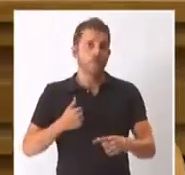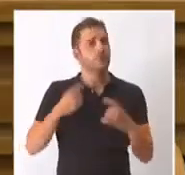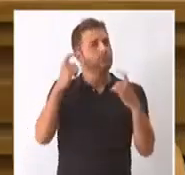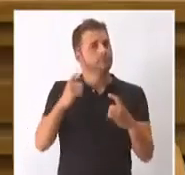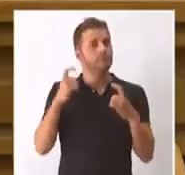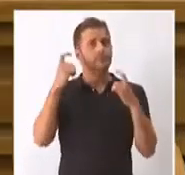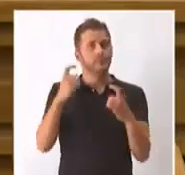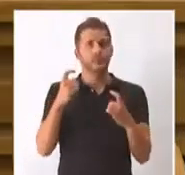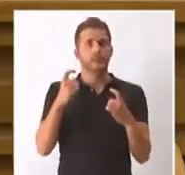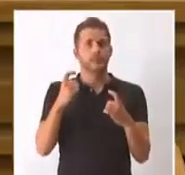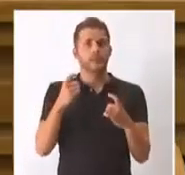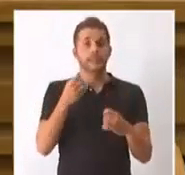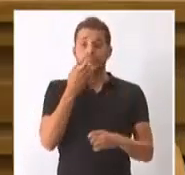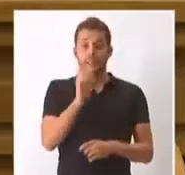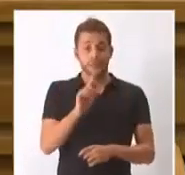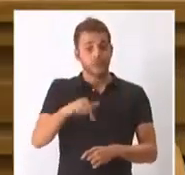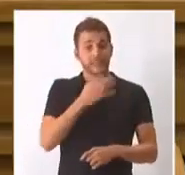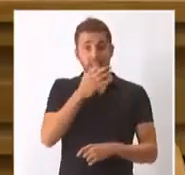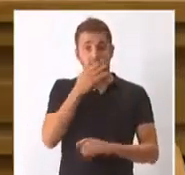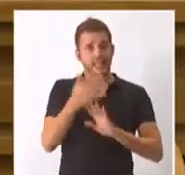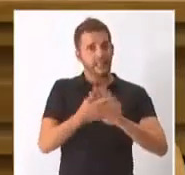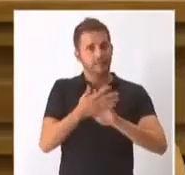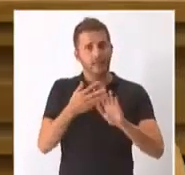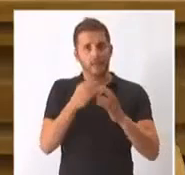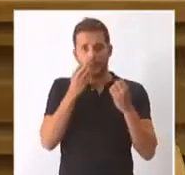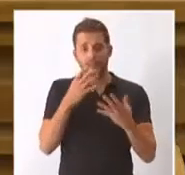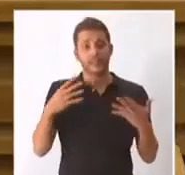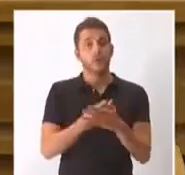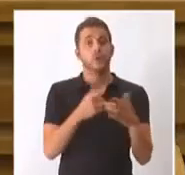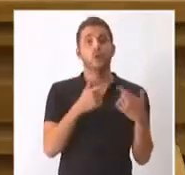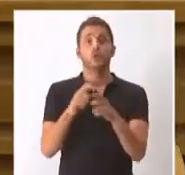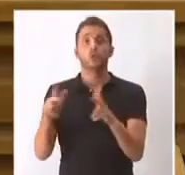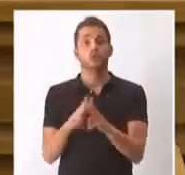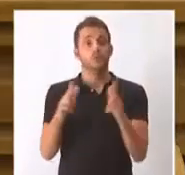y si no lo terminaré bien es tratar de hablar de todos los sectores sociales